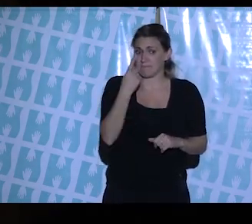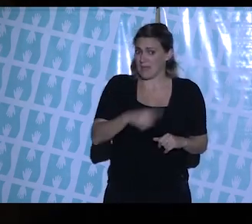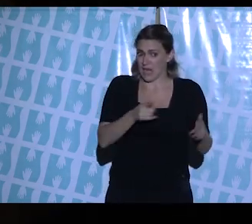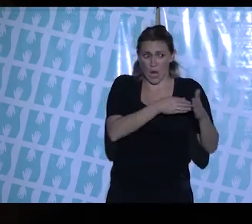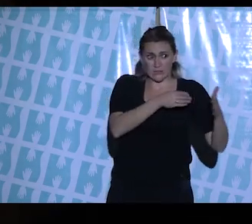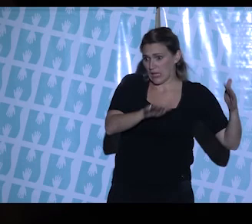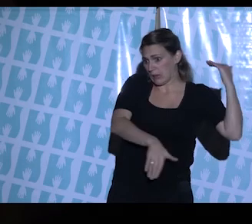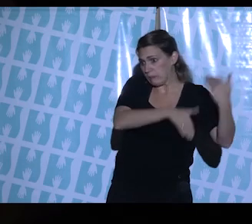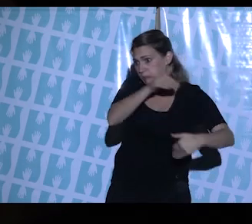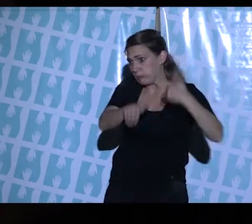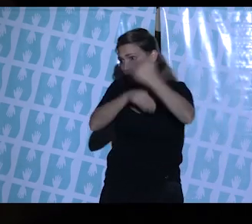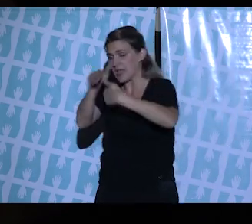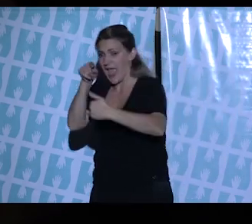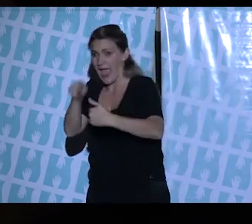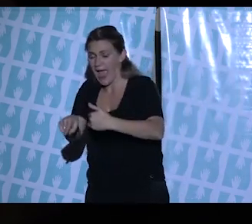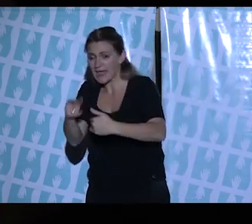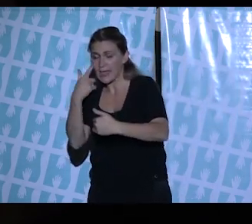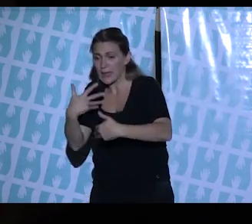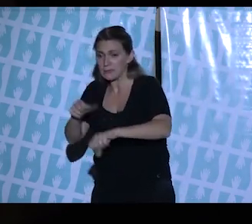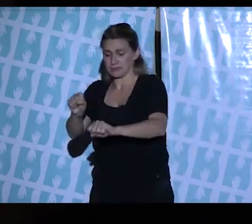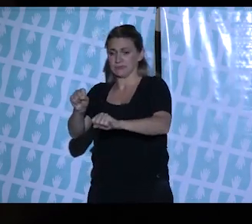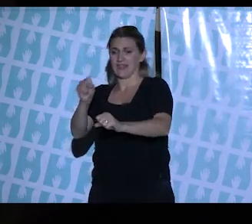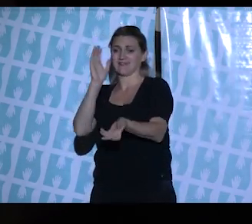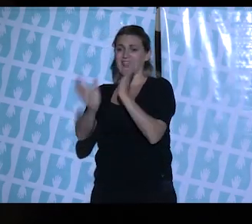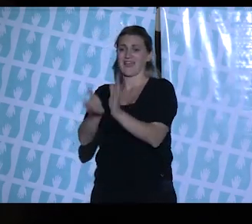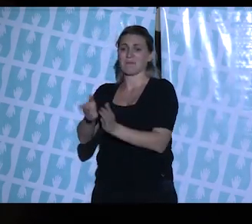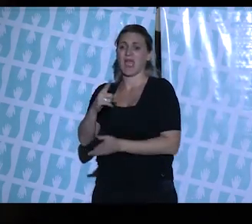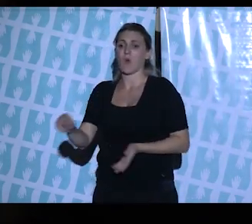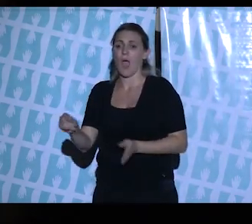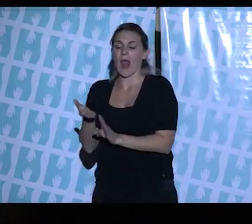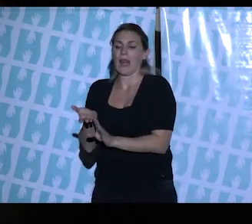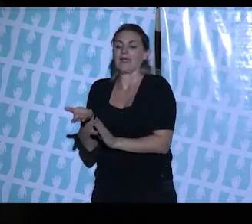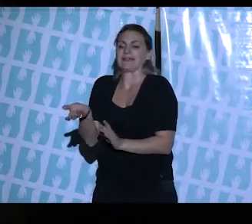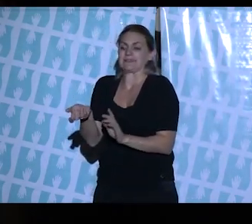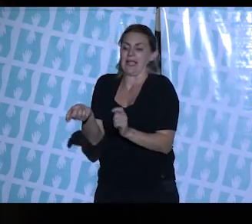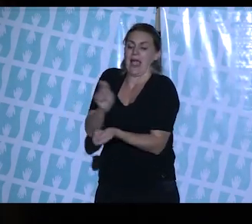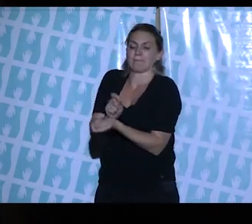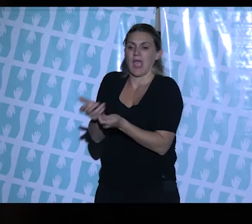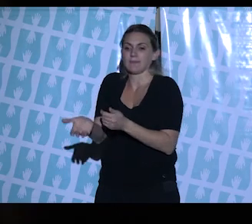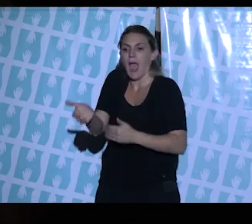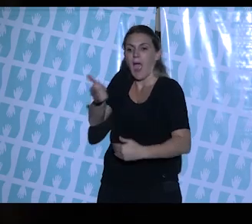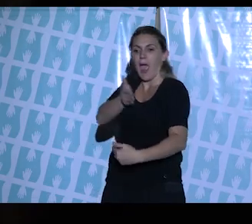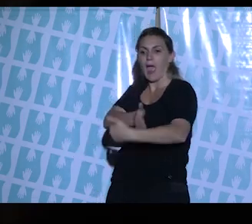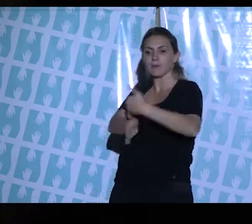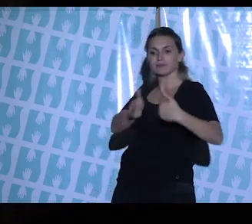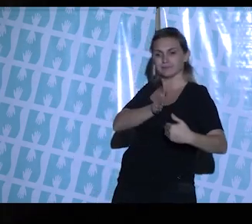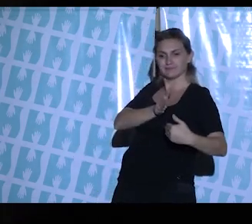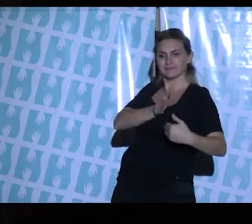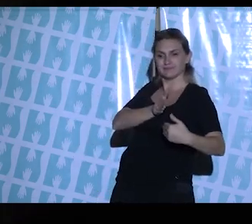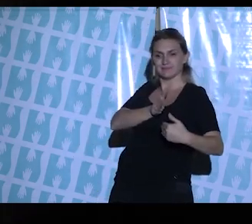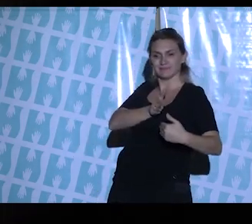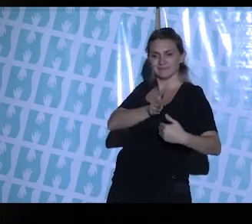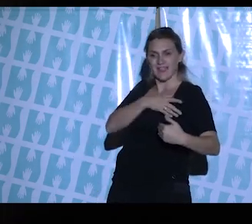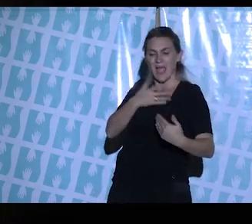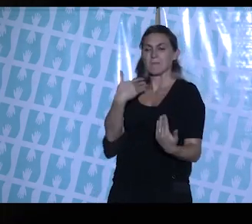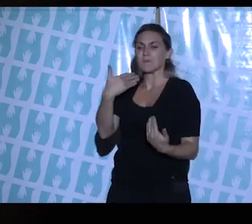intentar es retrotraer la enfermedad o hacer retroceder el proceso patológico, cosa que ya hay